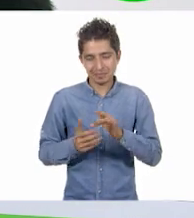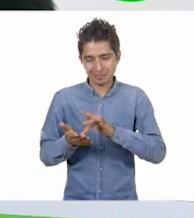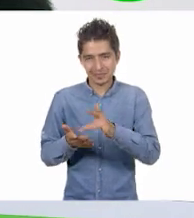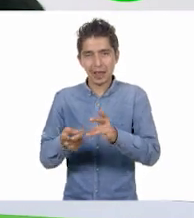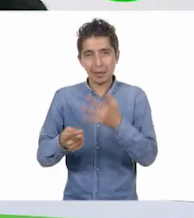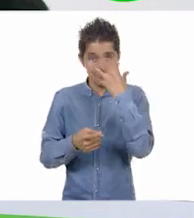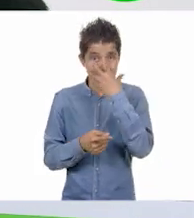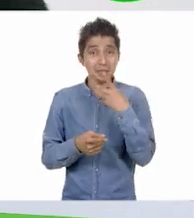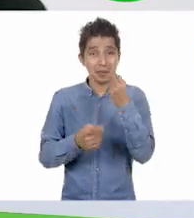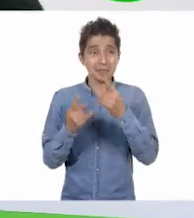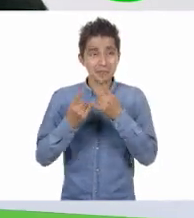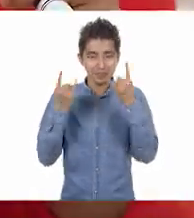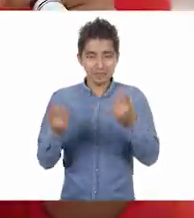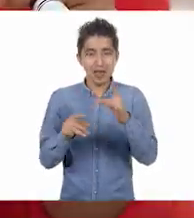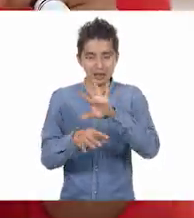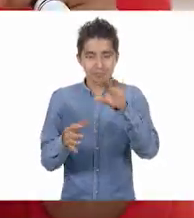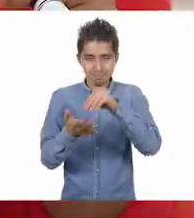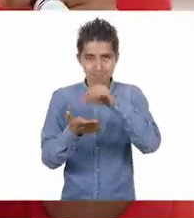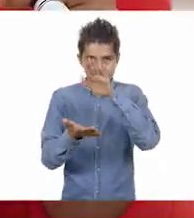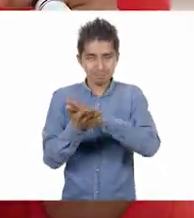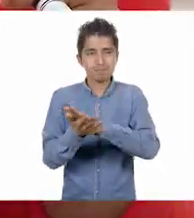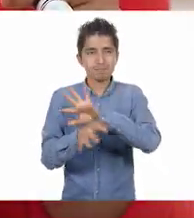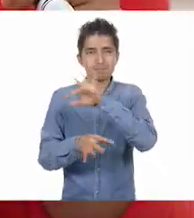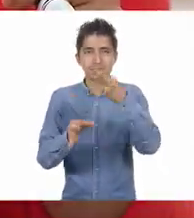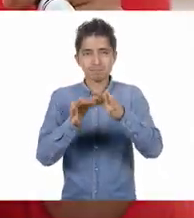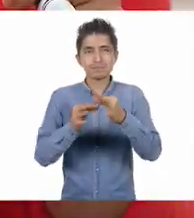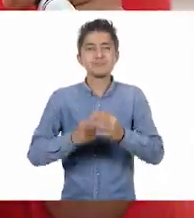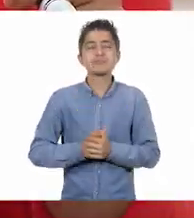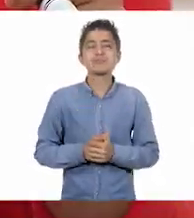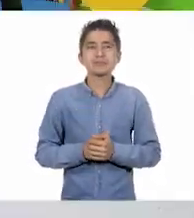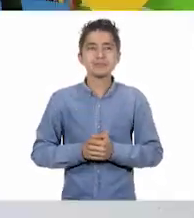lindo cuento! Ya está registrado.